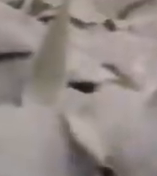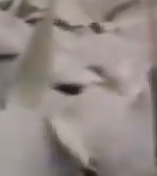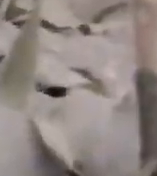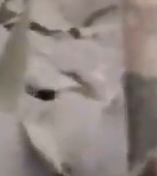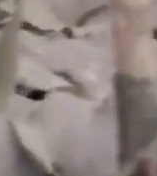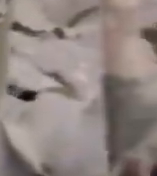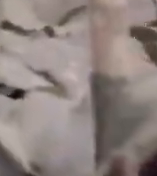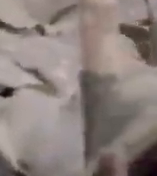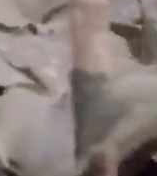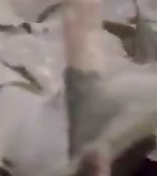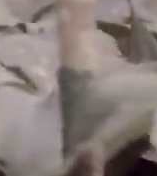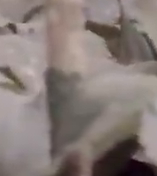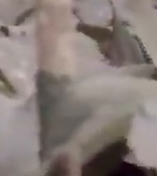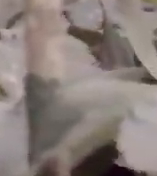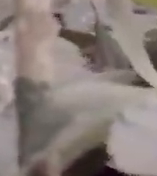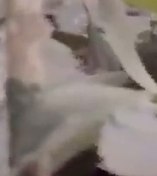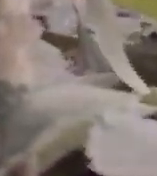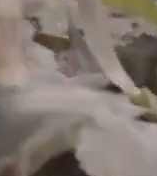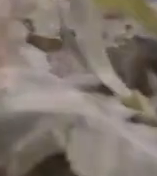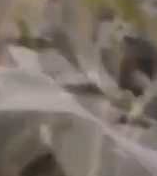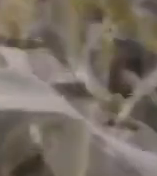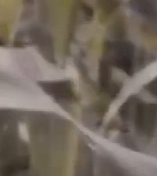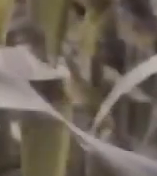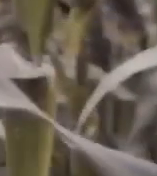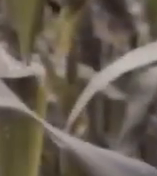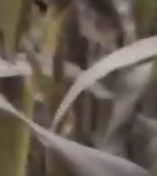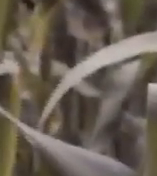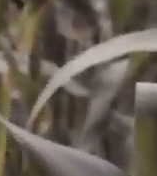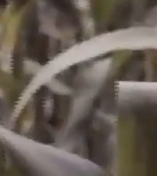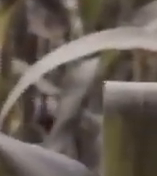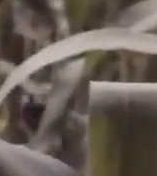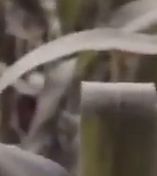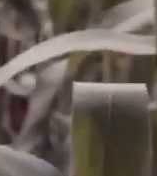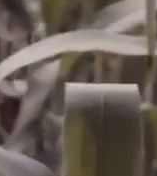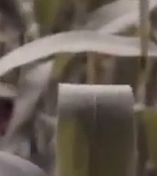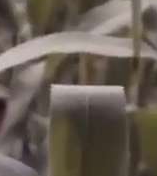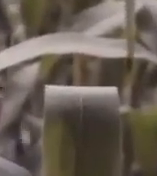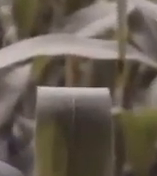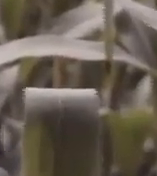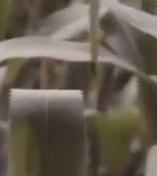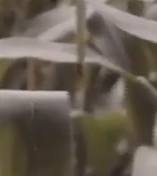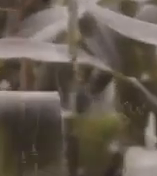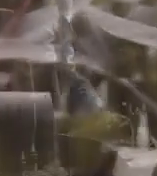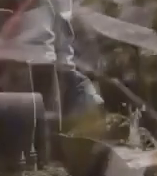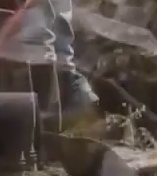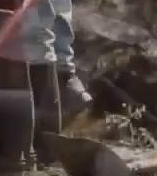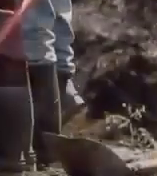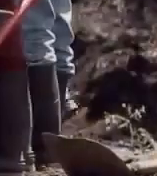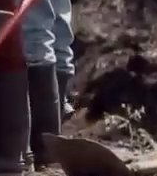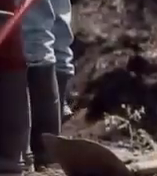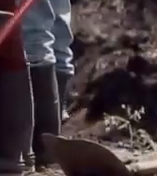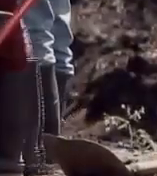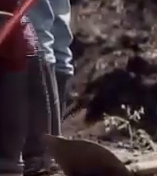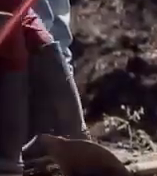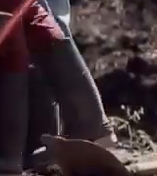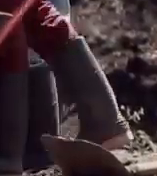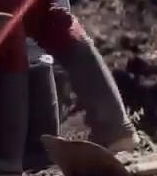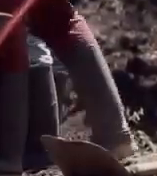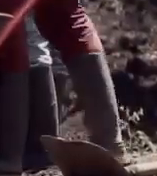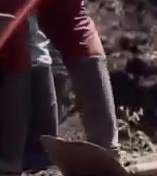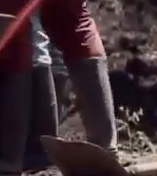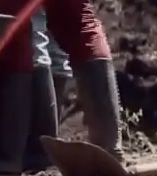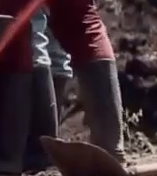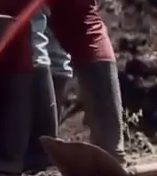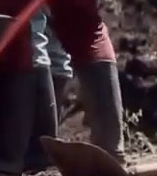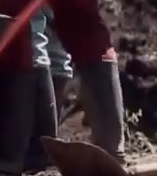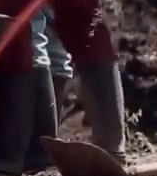En lo más profundo de nuestras tierras estamos recuperando la cultura originaria que sostiene nuestro país, reverdeciendo el campo y reconstruyendo